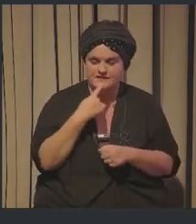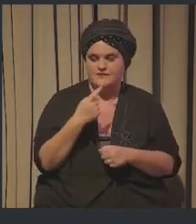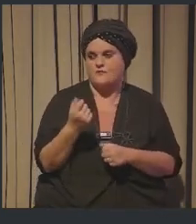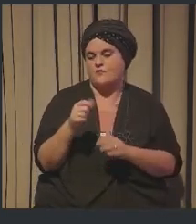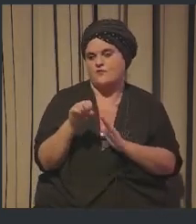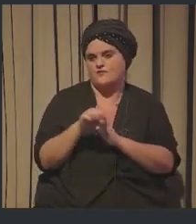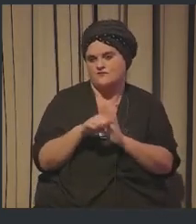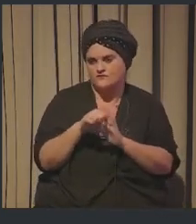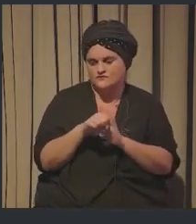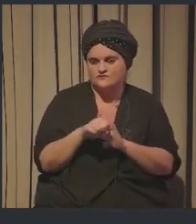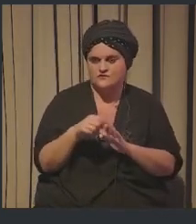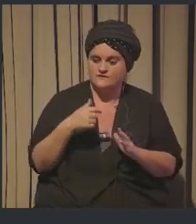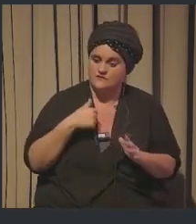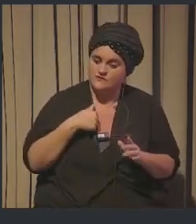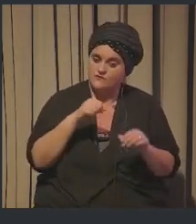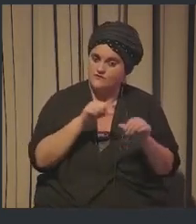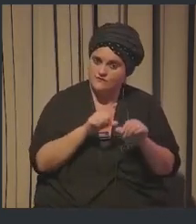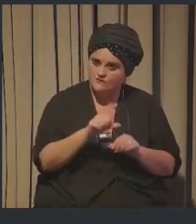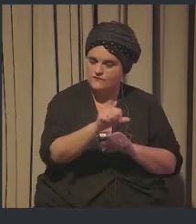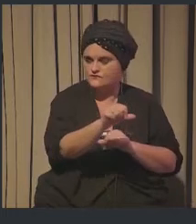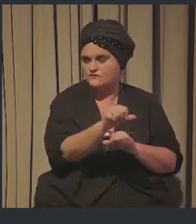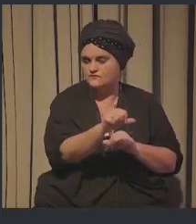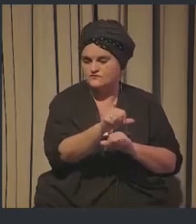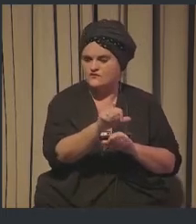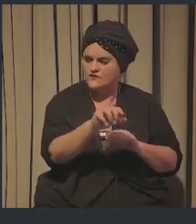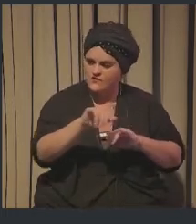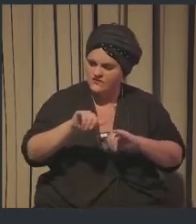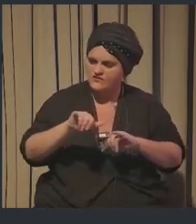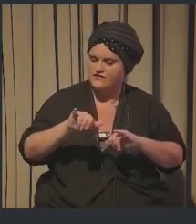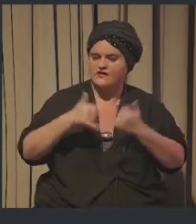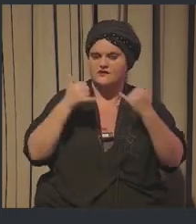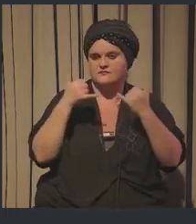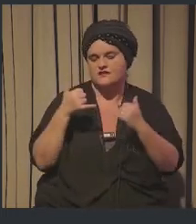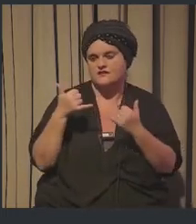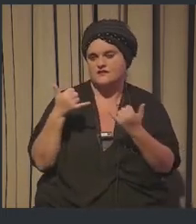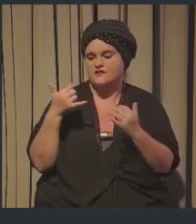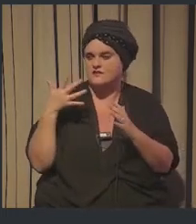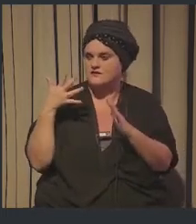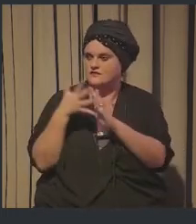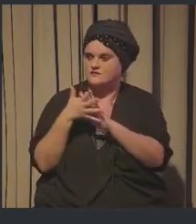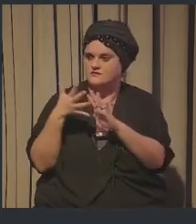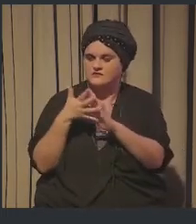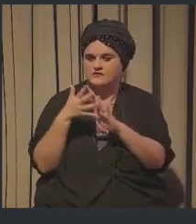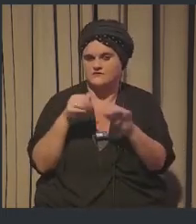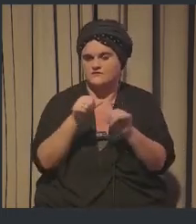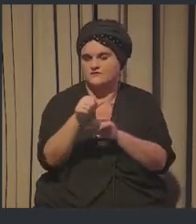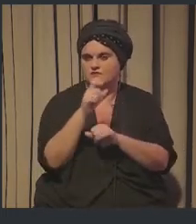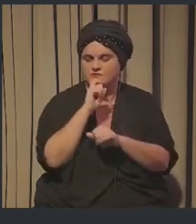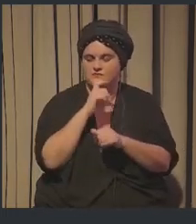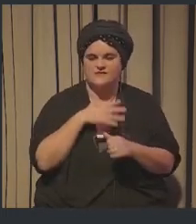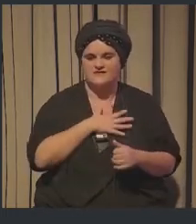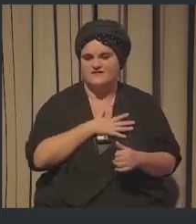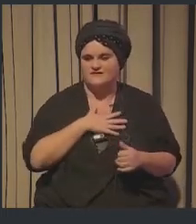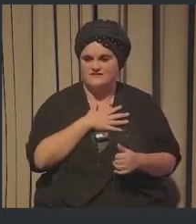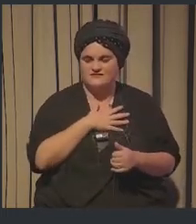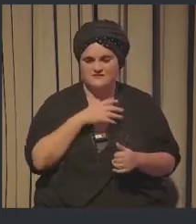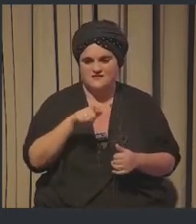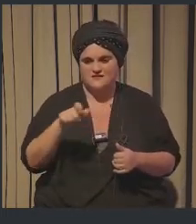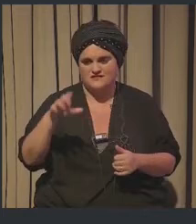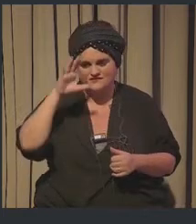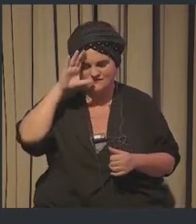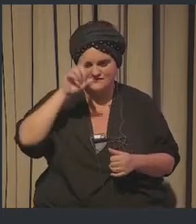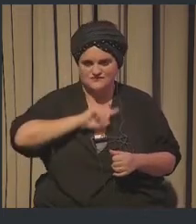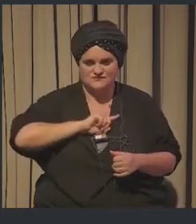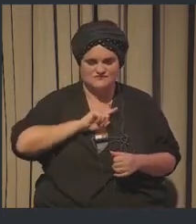discurso cada vez y decir, yo soy futurista, dejadme que os indique algún escenario, lo cual no era satisfactorio para la persona que hacía